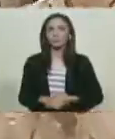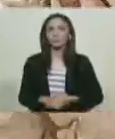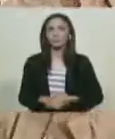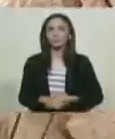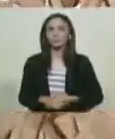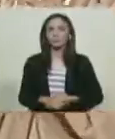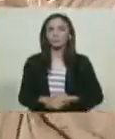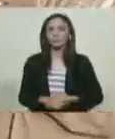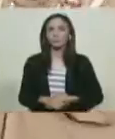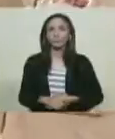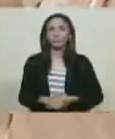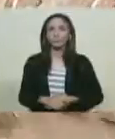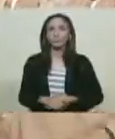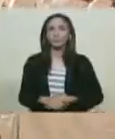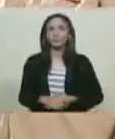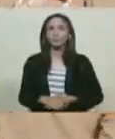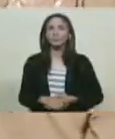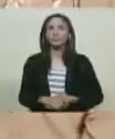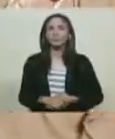Miren,